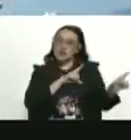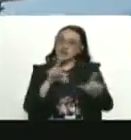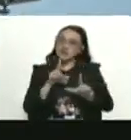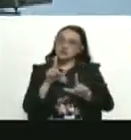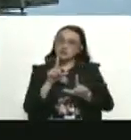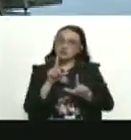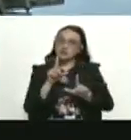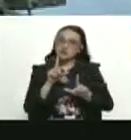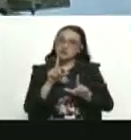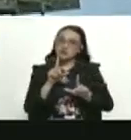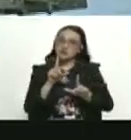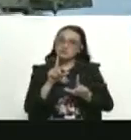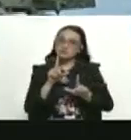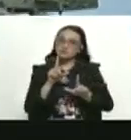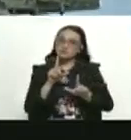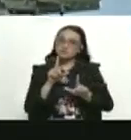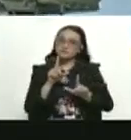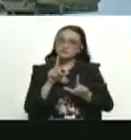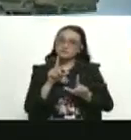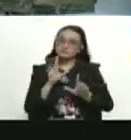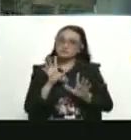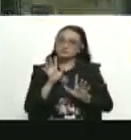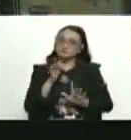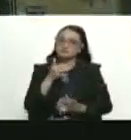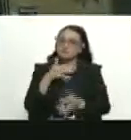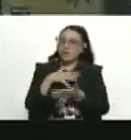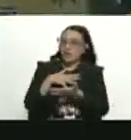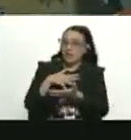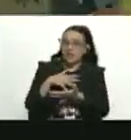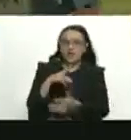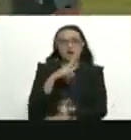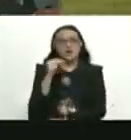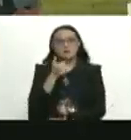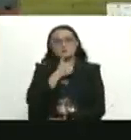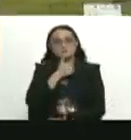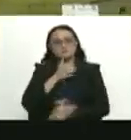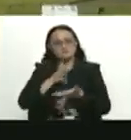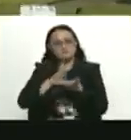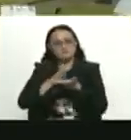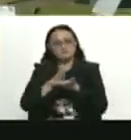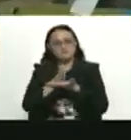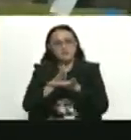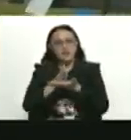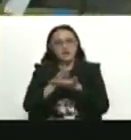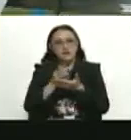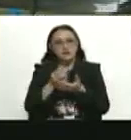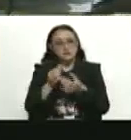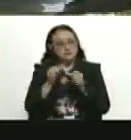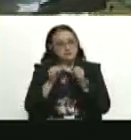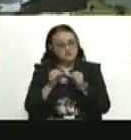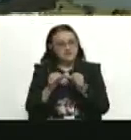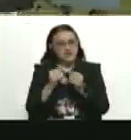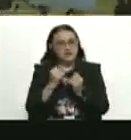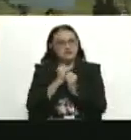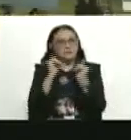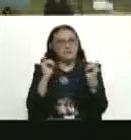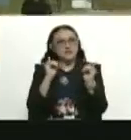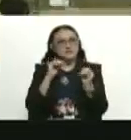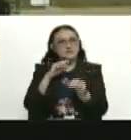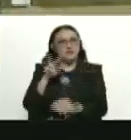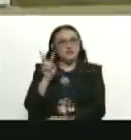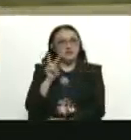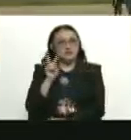combate sin vacilaciones ni reservas para garantizar y mantener la soberanía de nuestra patria,